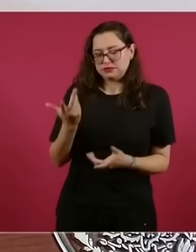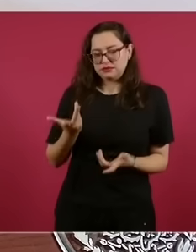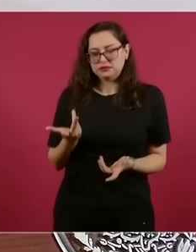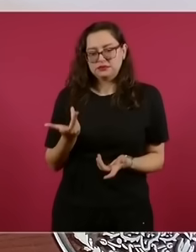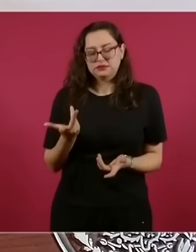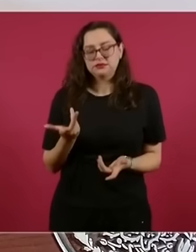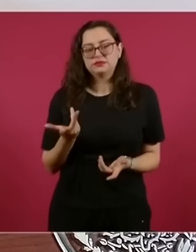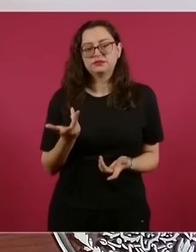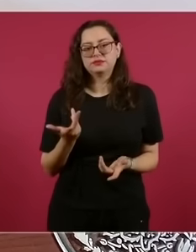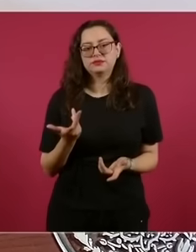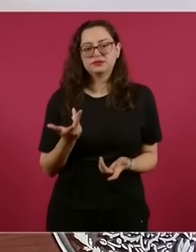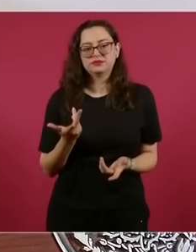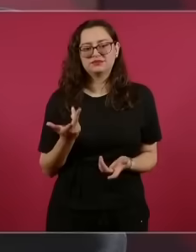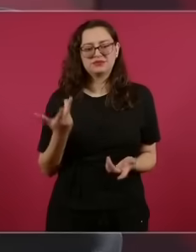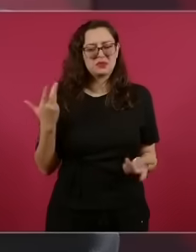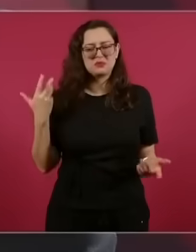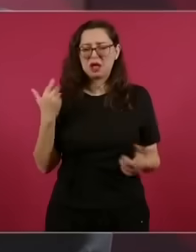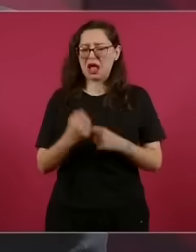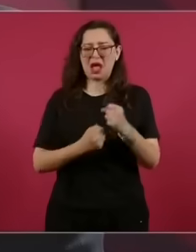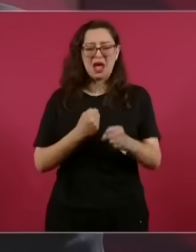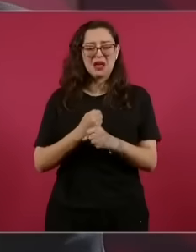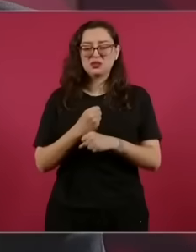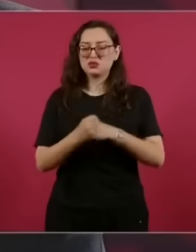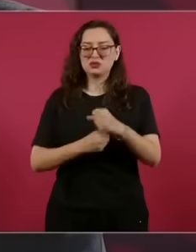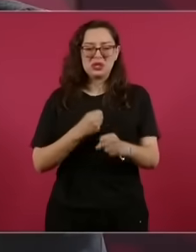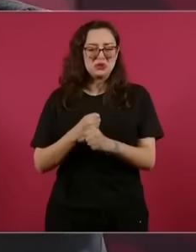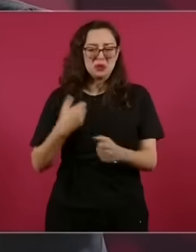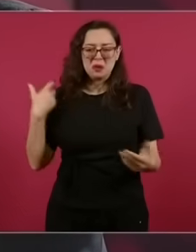tiene desde hace muchos años,